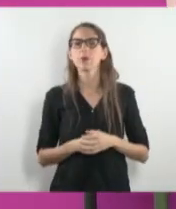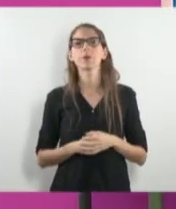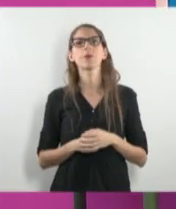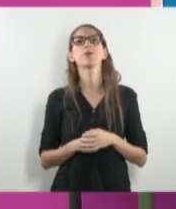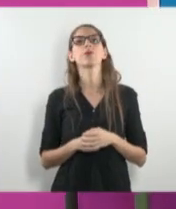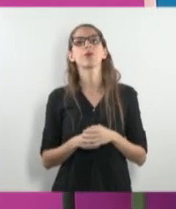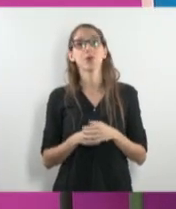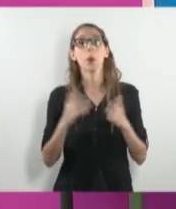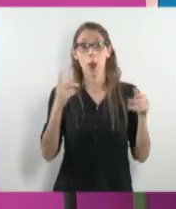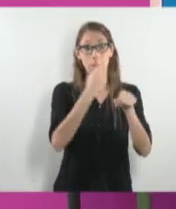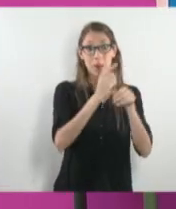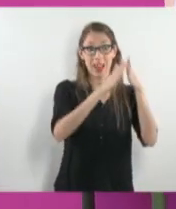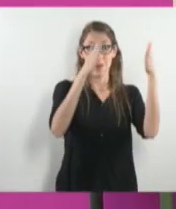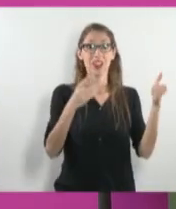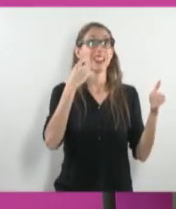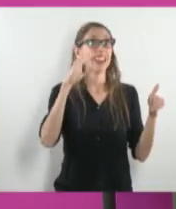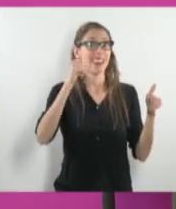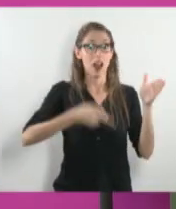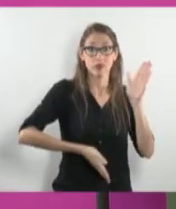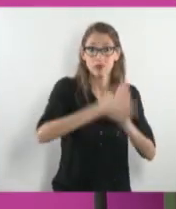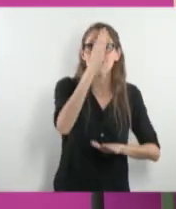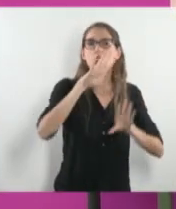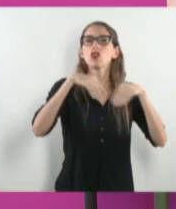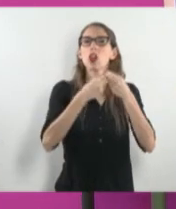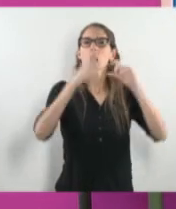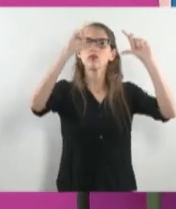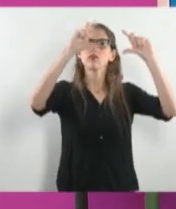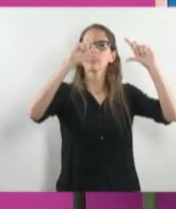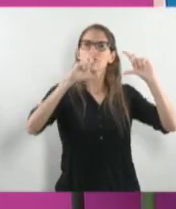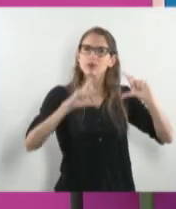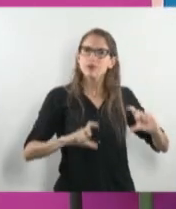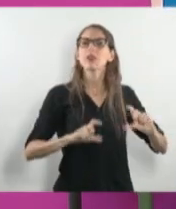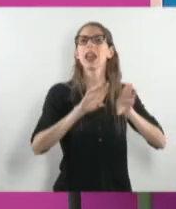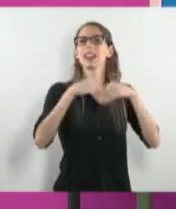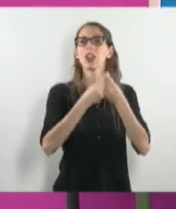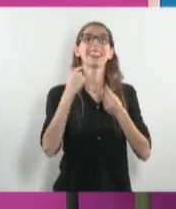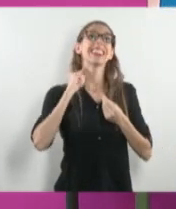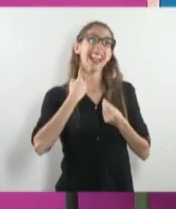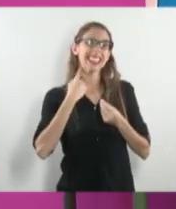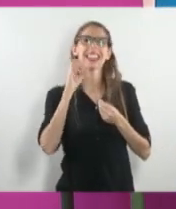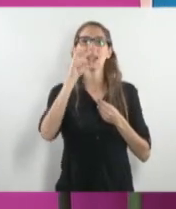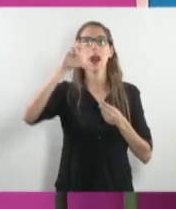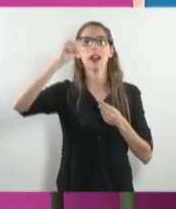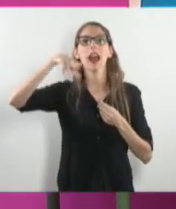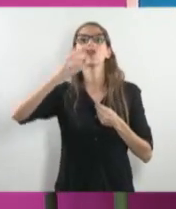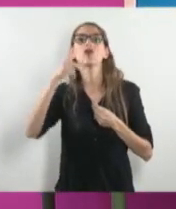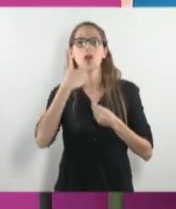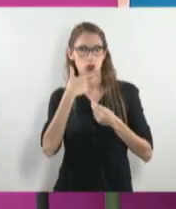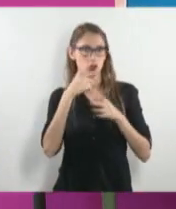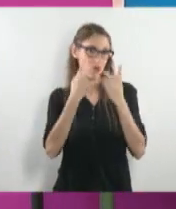la ida está organizada en 13 cantos y va a representar la voz del